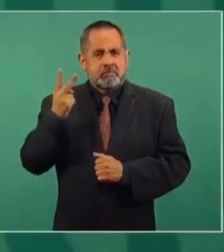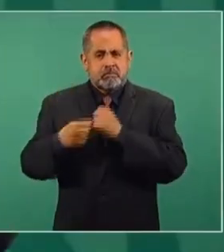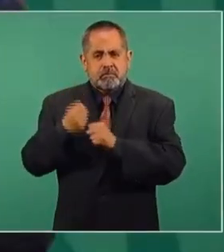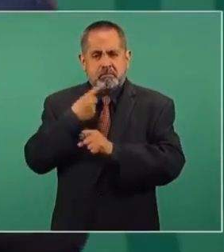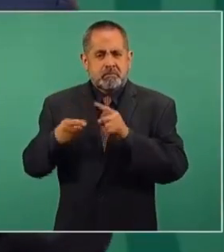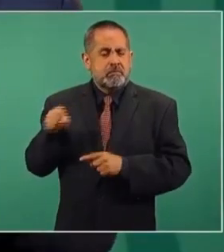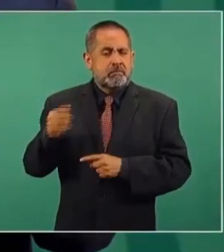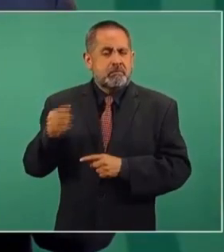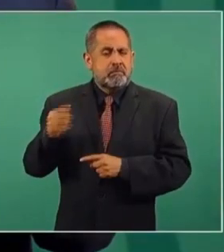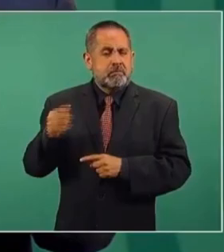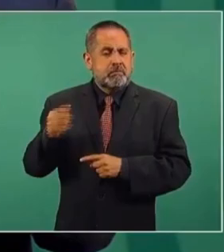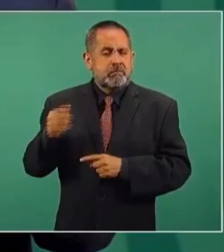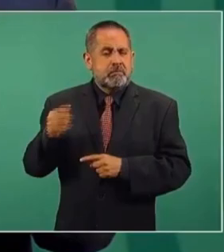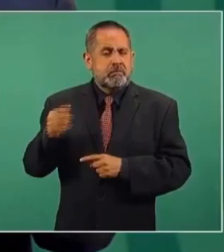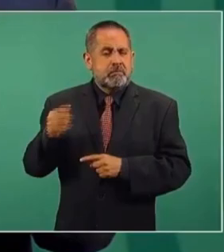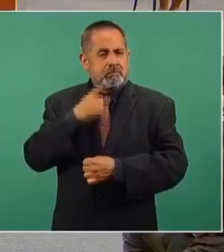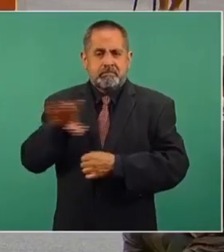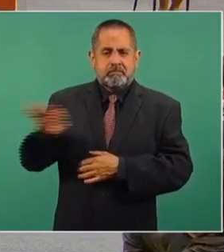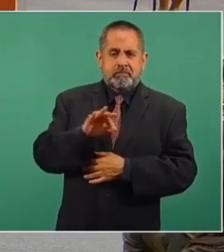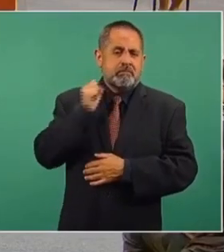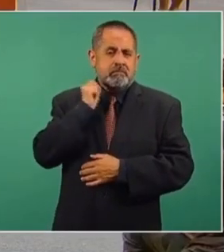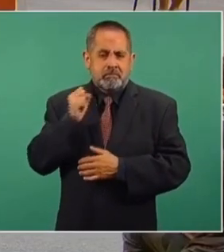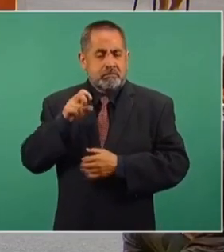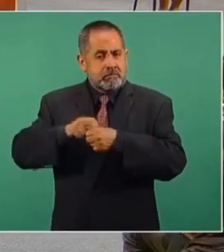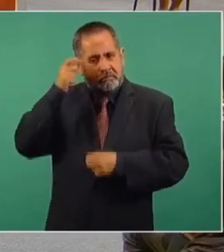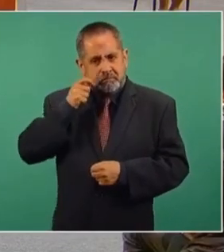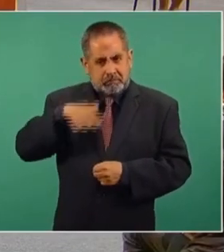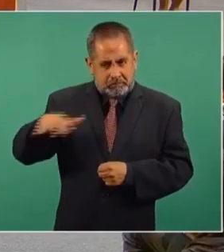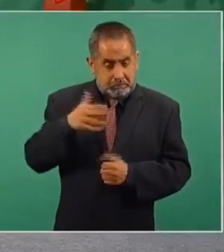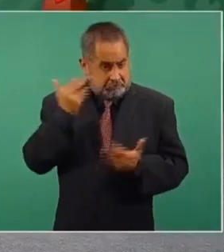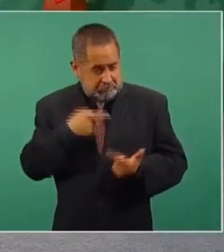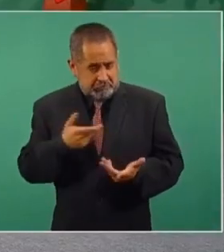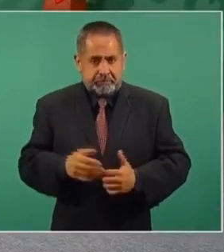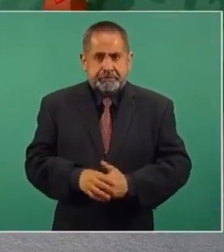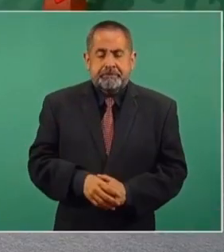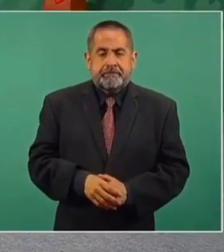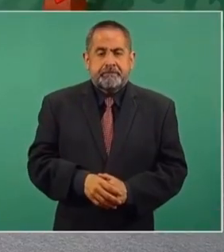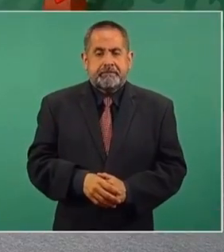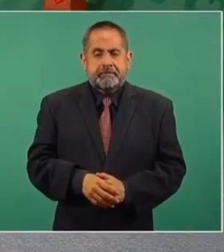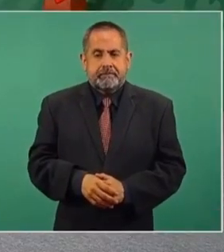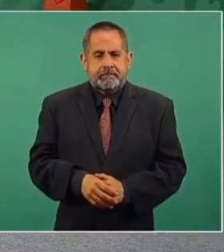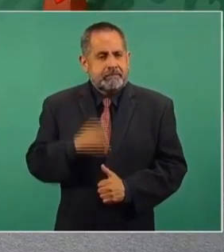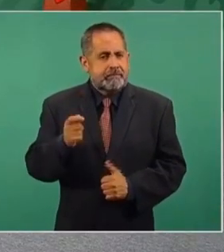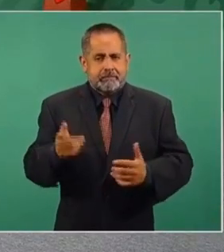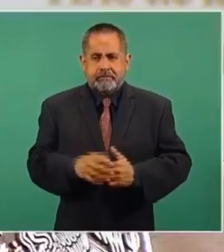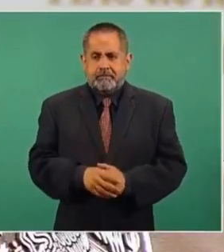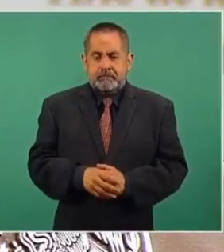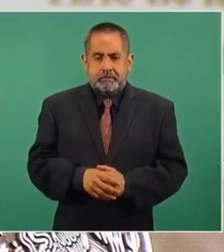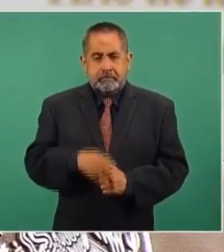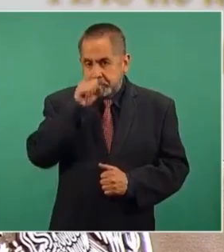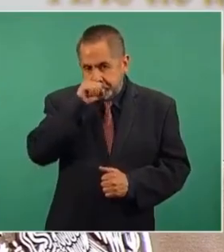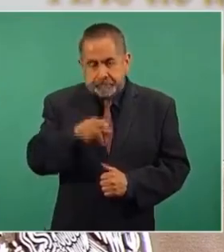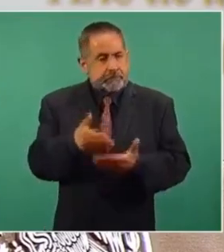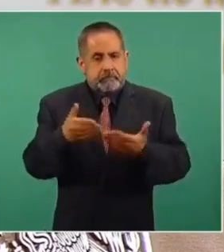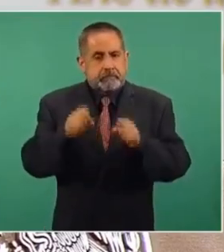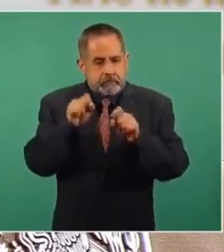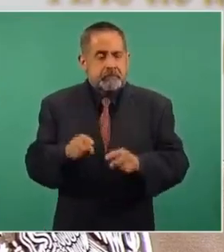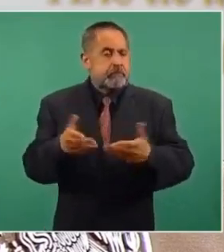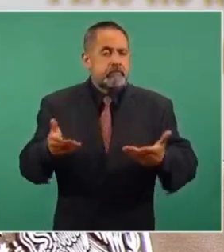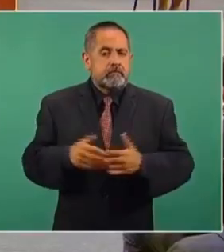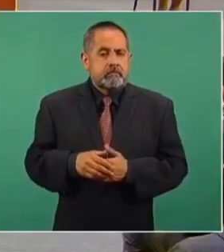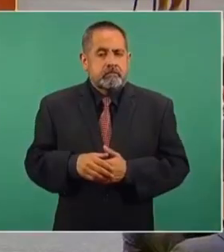años y medio que electo senador de Guerrero y que es exactamente ahora